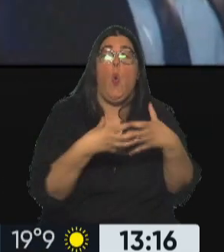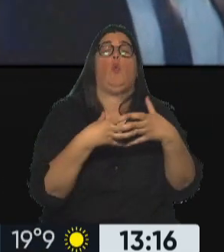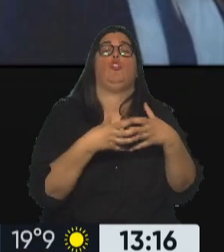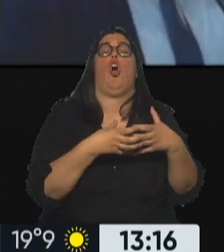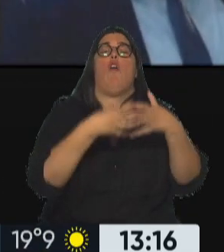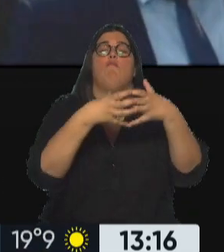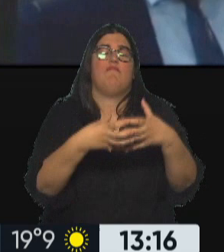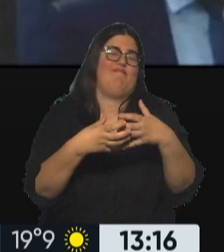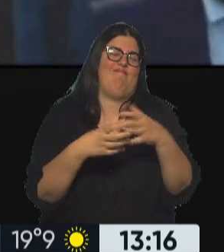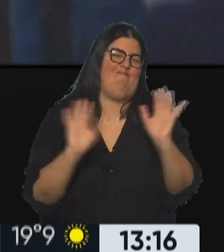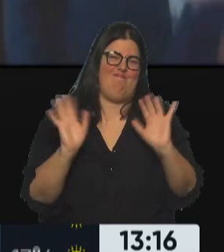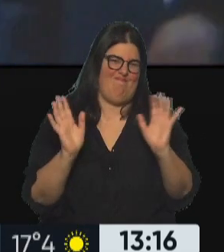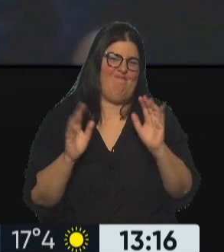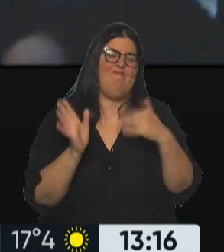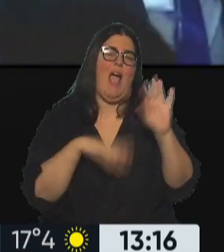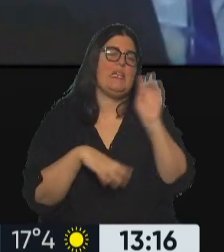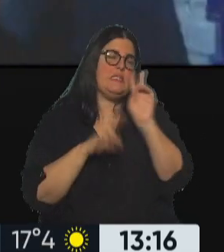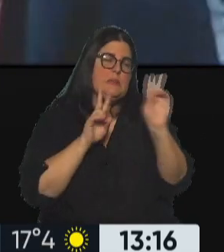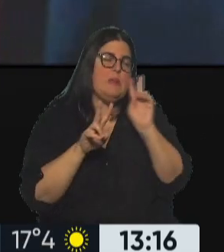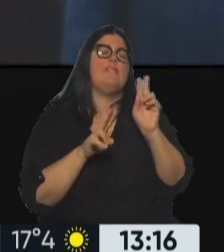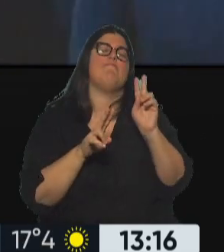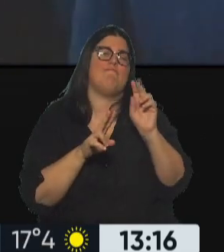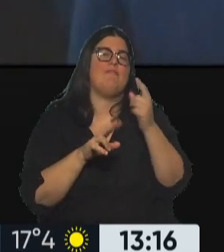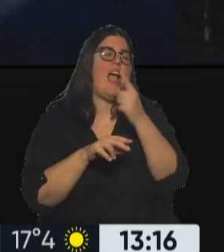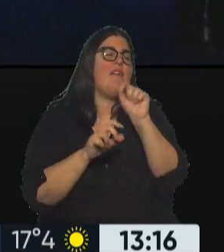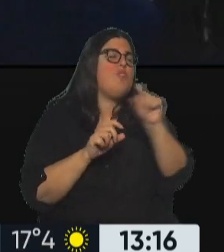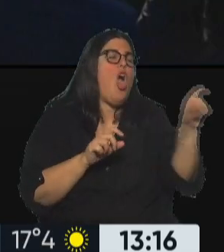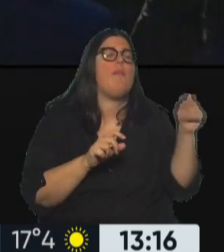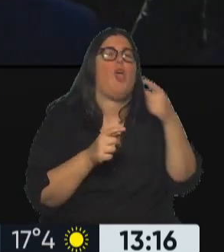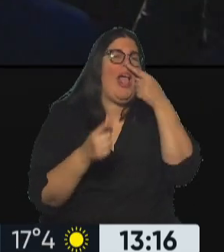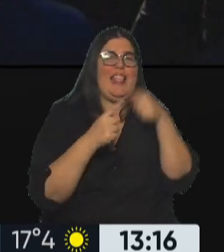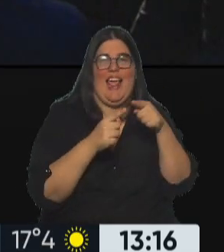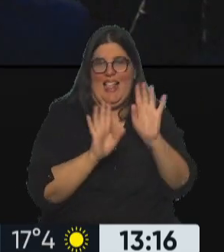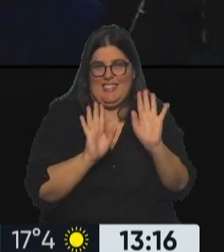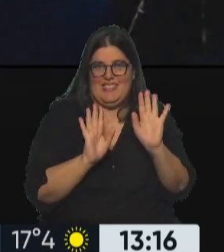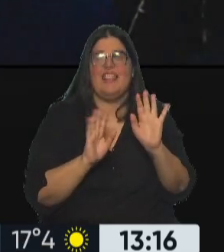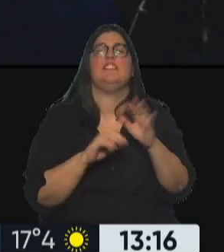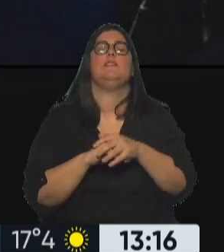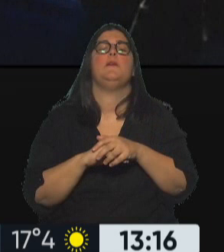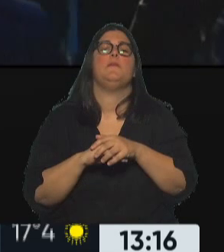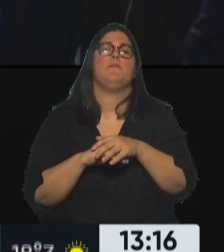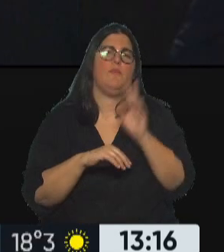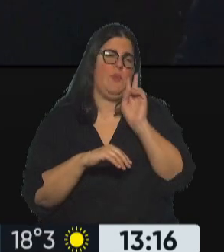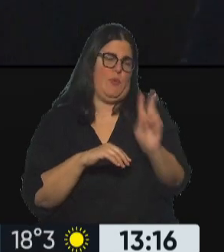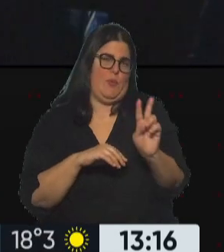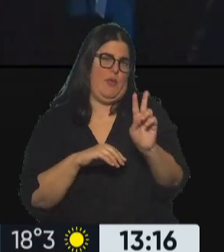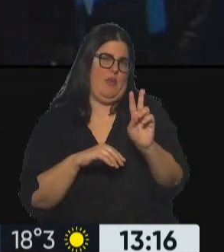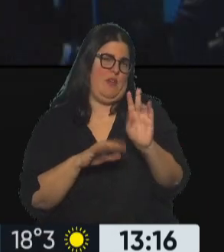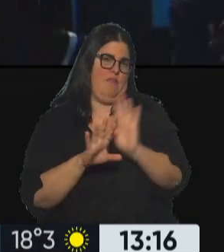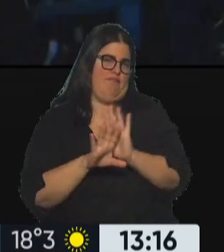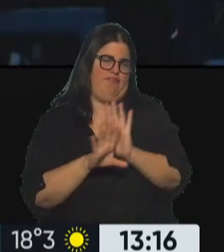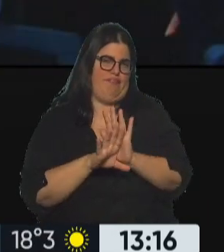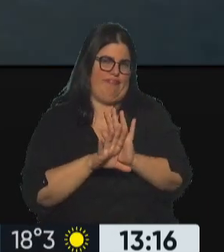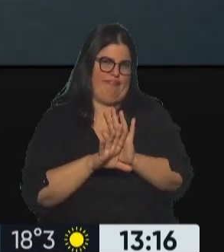declaración final, uno se da cuenta, digamos, que son una larga colección sumamente extensa